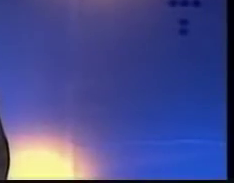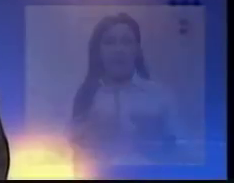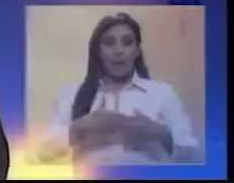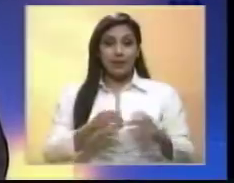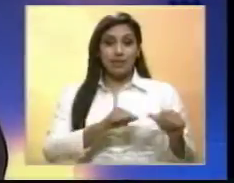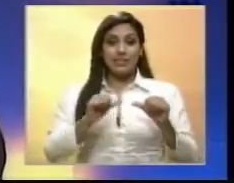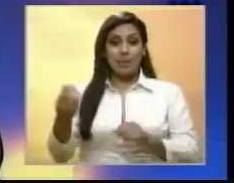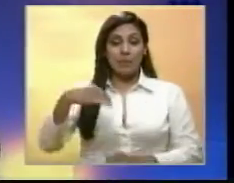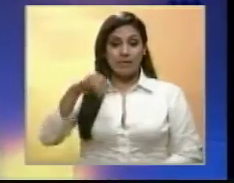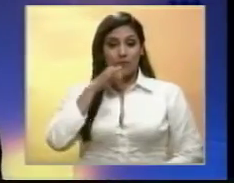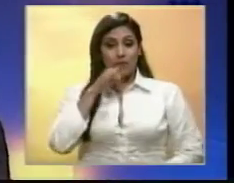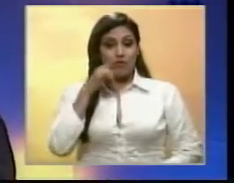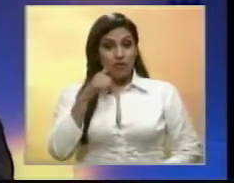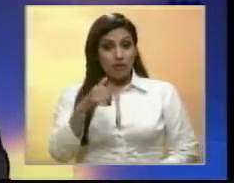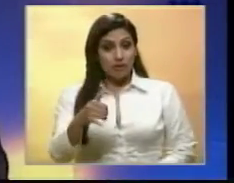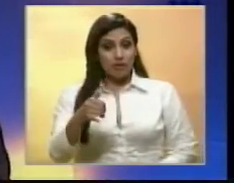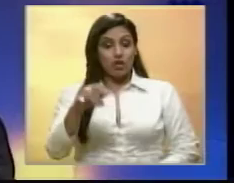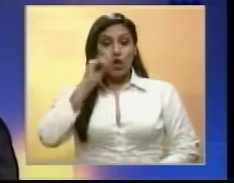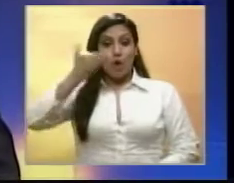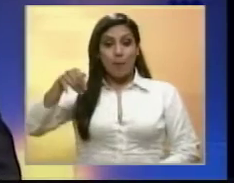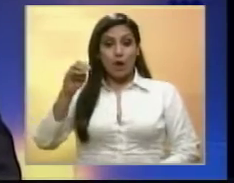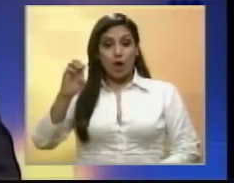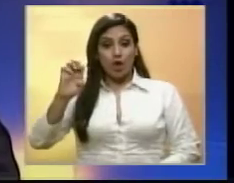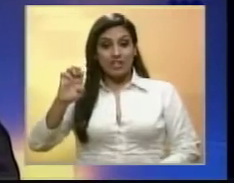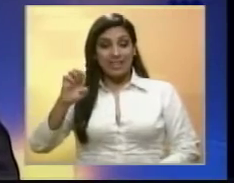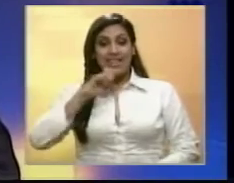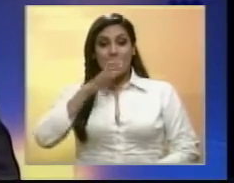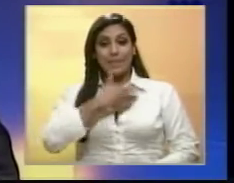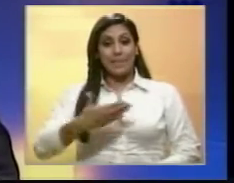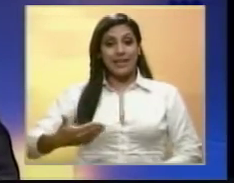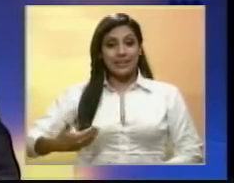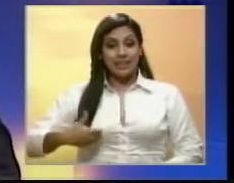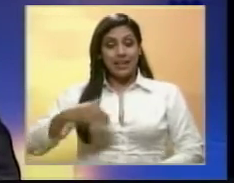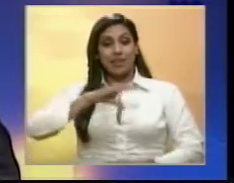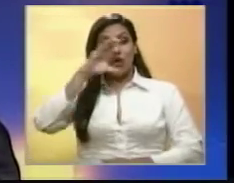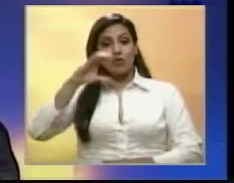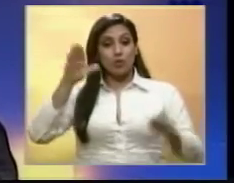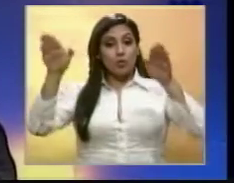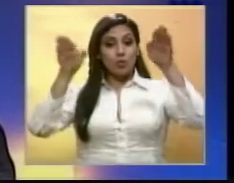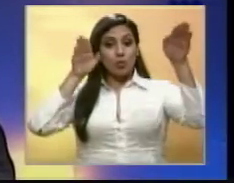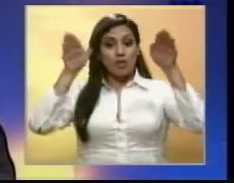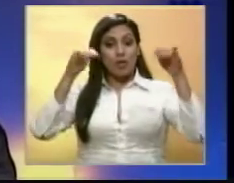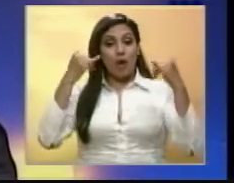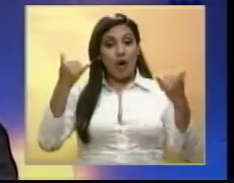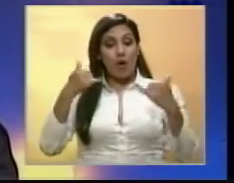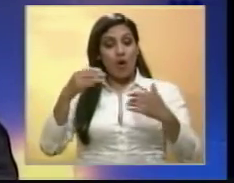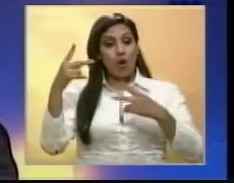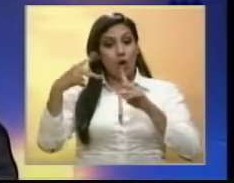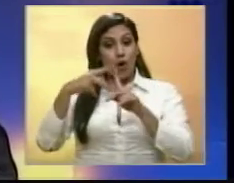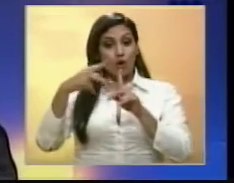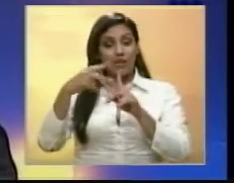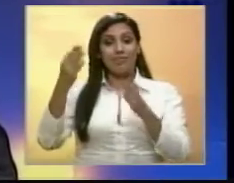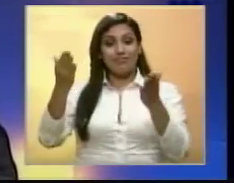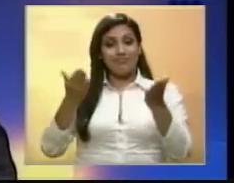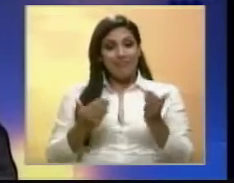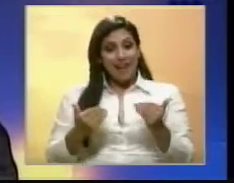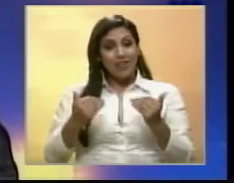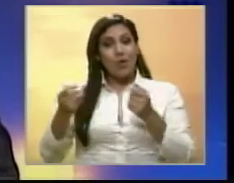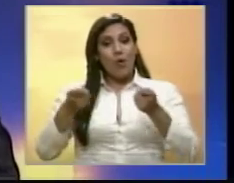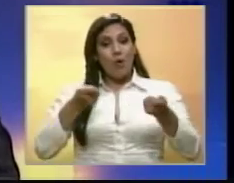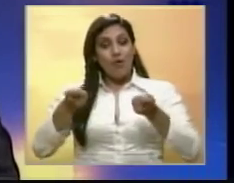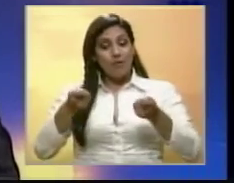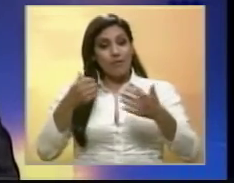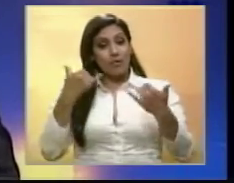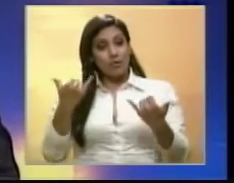Amigos, continuamos con más información. José Yapur, presidente de Conceturismo, informó que el sector hotelero decidió reducir la oferta en